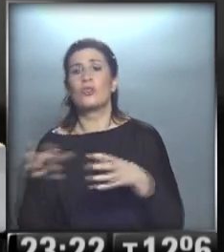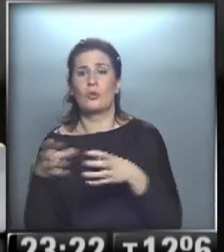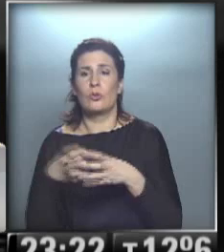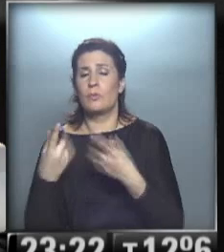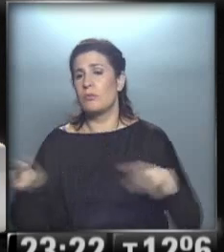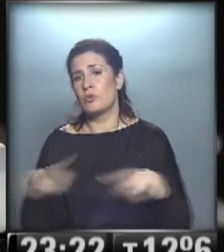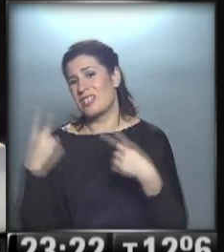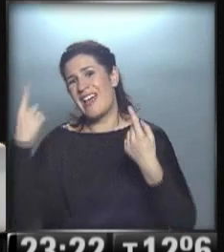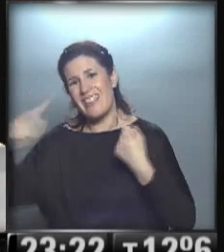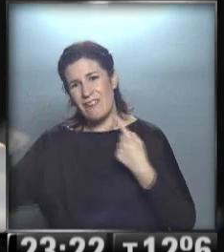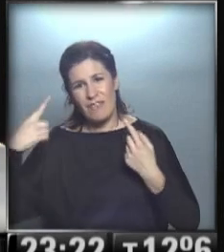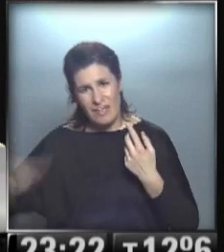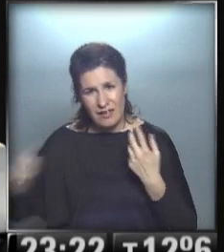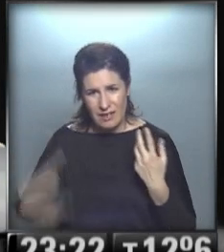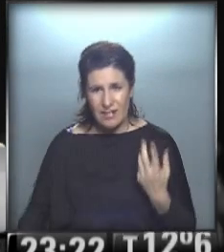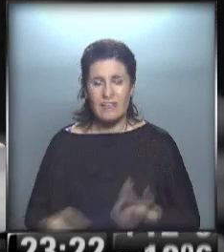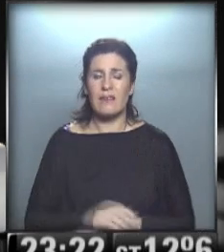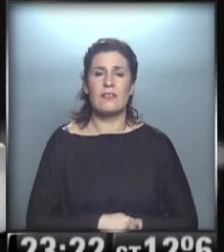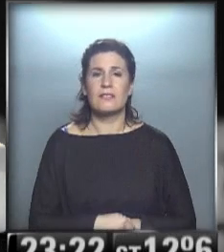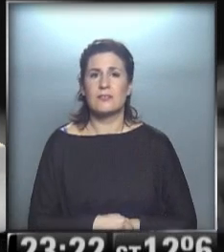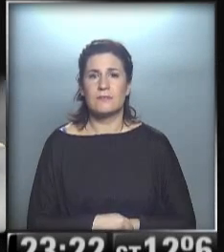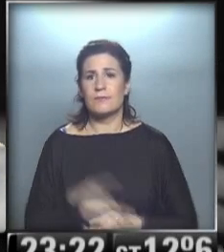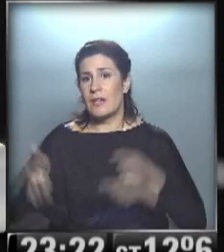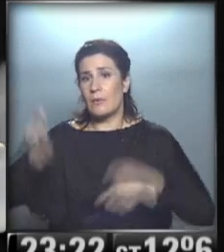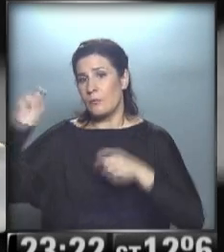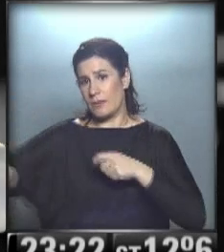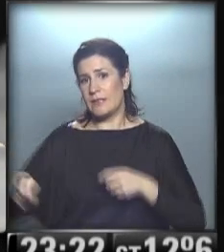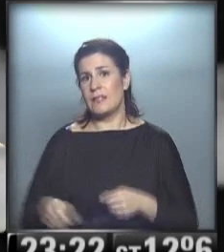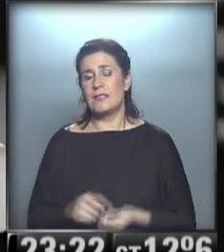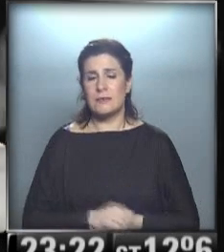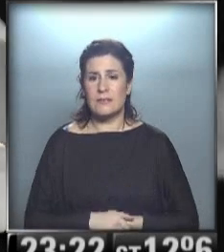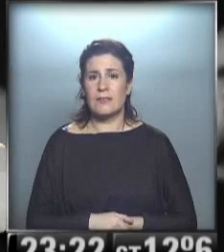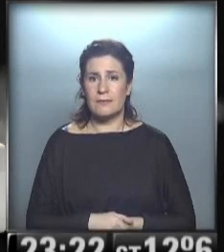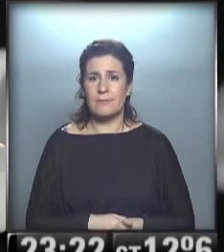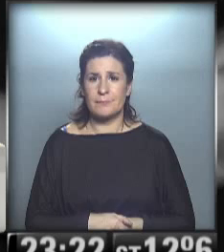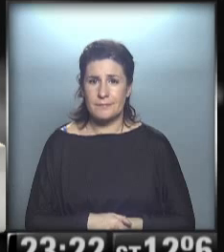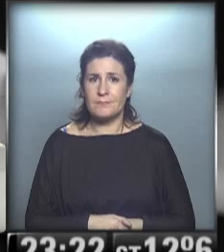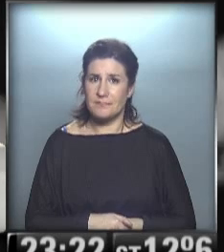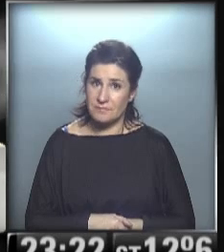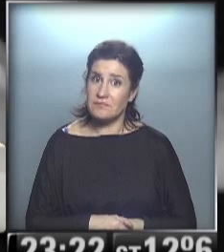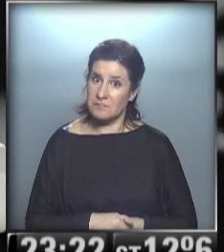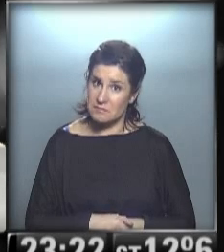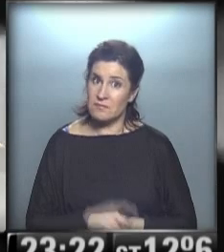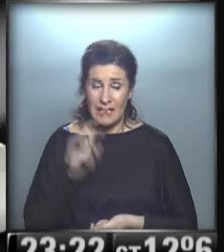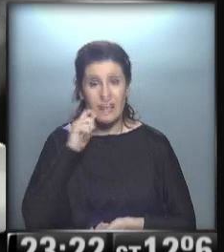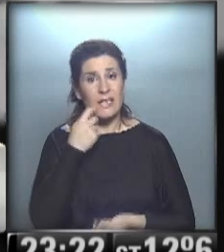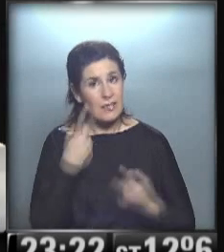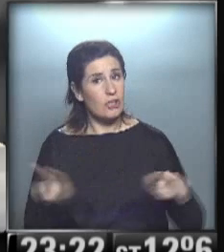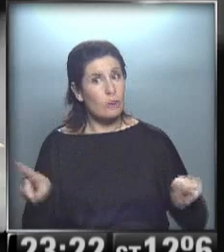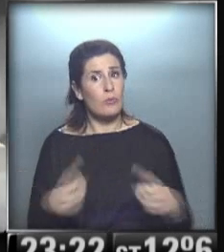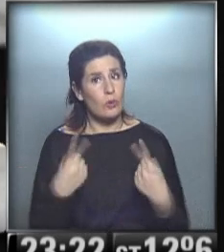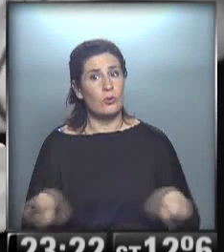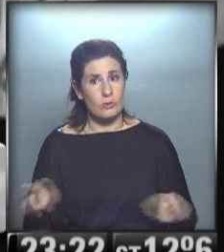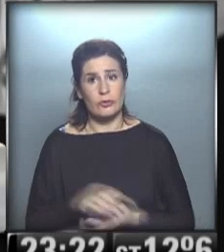for Peace ahí tocando con Flea y también el baterista. Lindas bandas de, perdón que me tengo ahí, lindas bandas de sonido, para decir. Bueno,